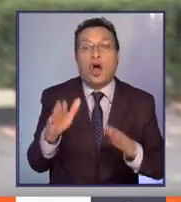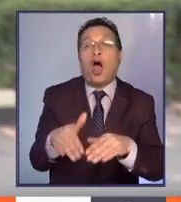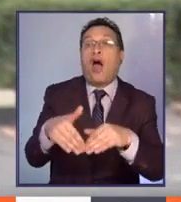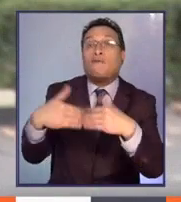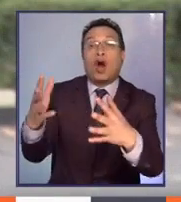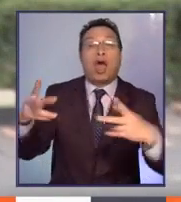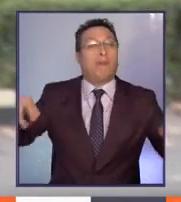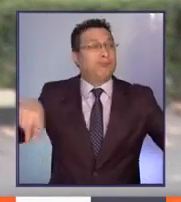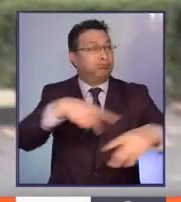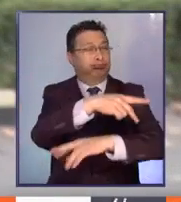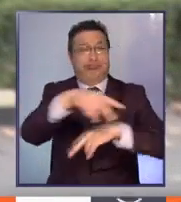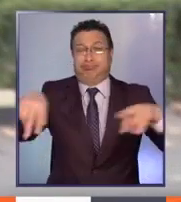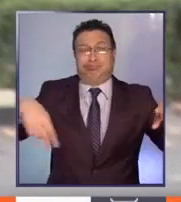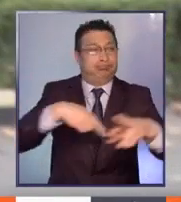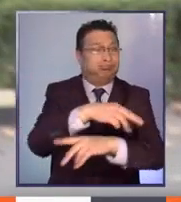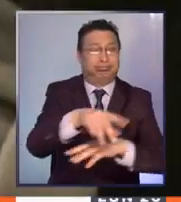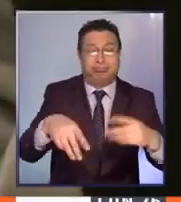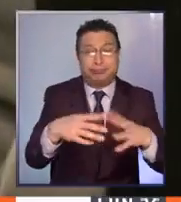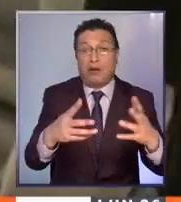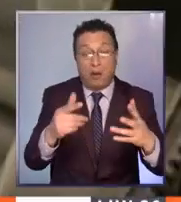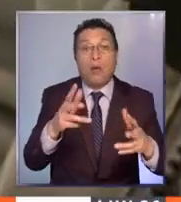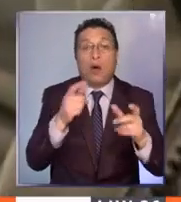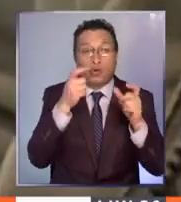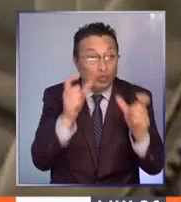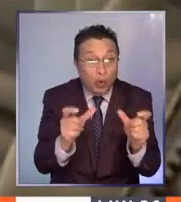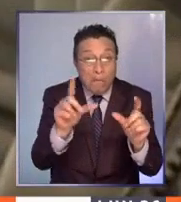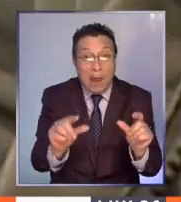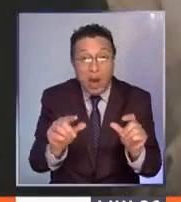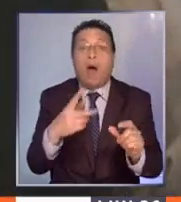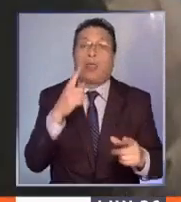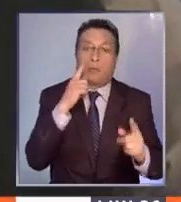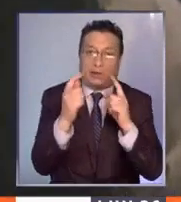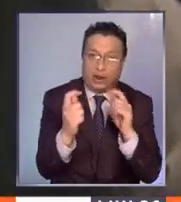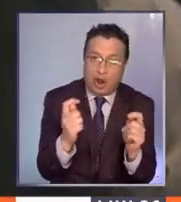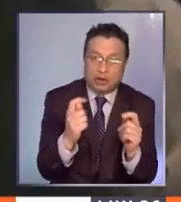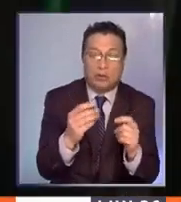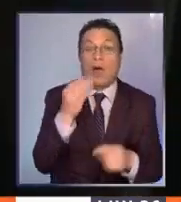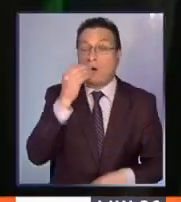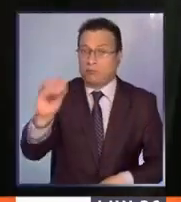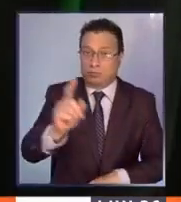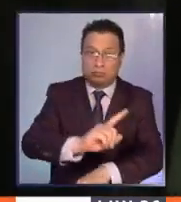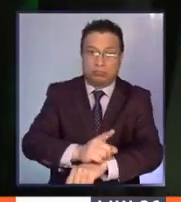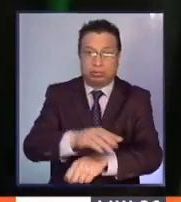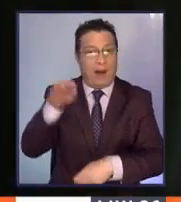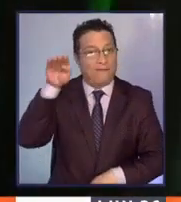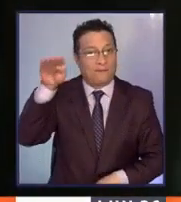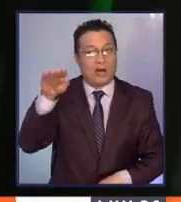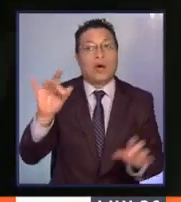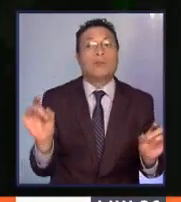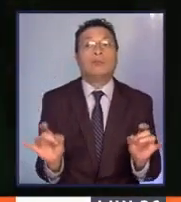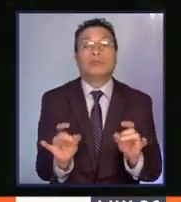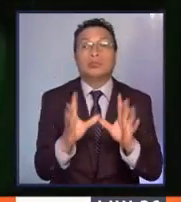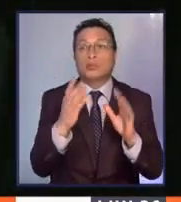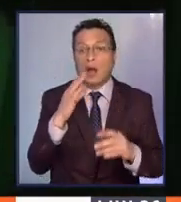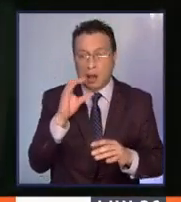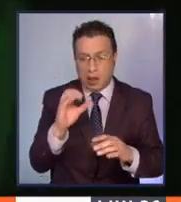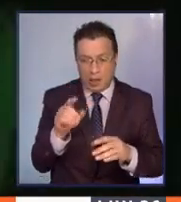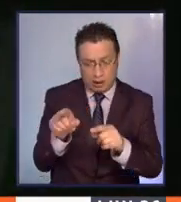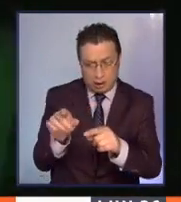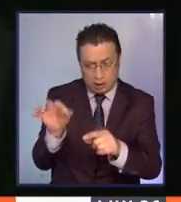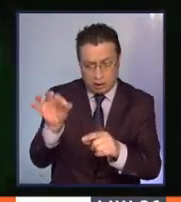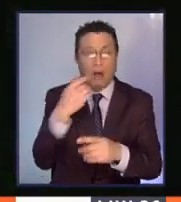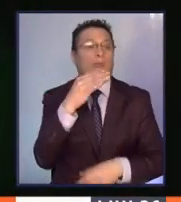tan frecuentado o con no tanta seguridad. Alertar de inmediato al banco al percatarse de algún elemento extraño en el cajero es